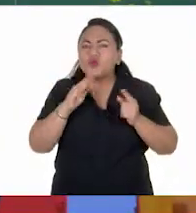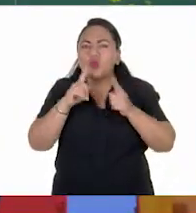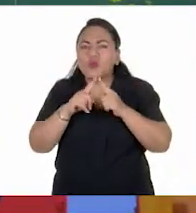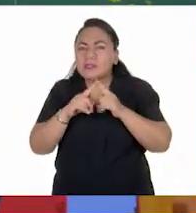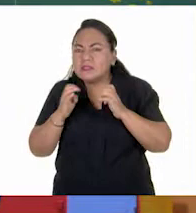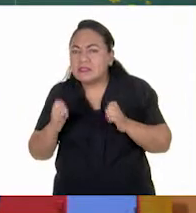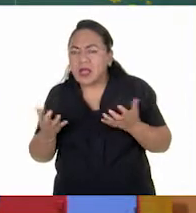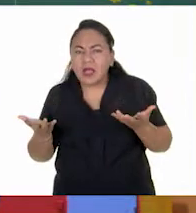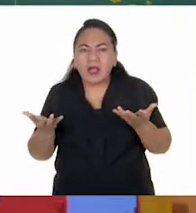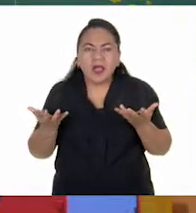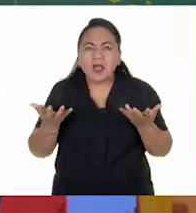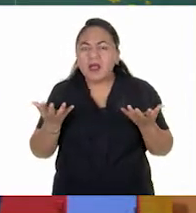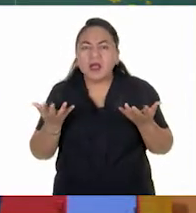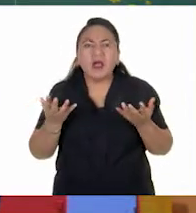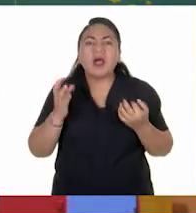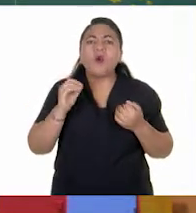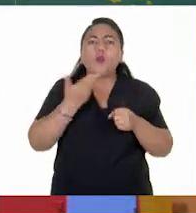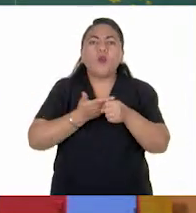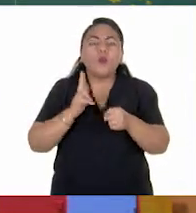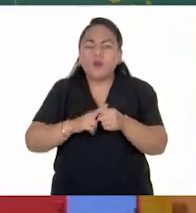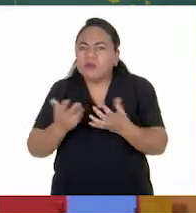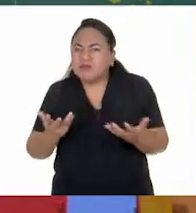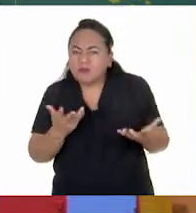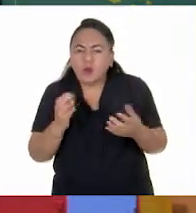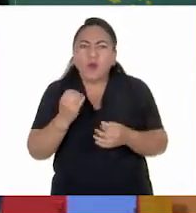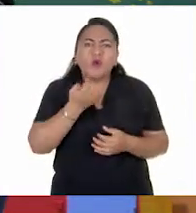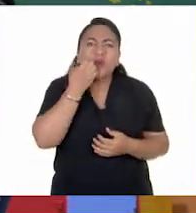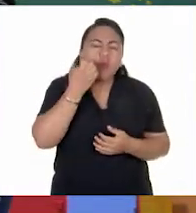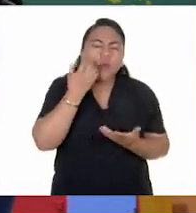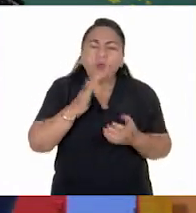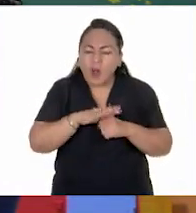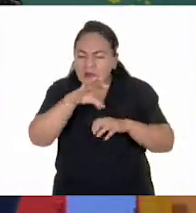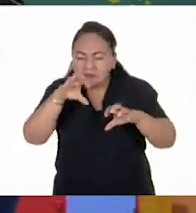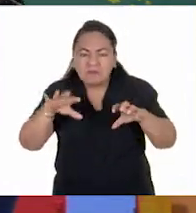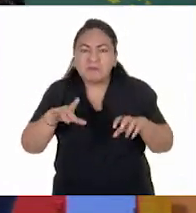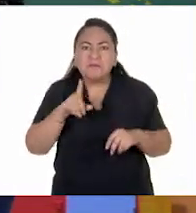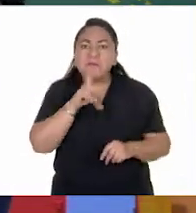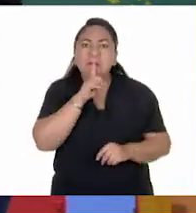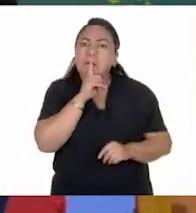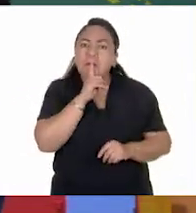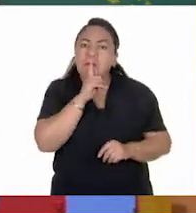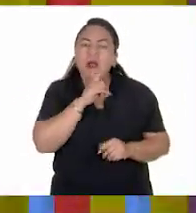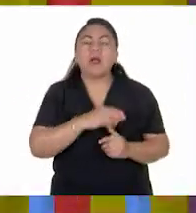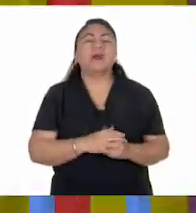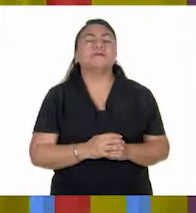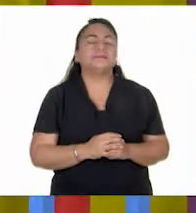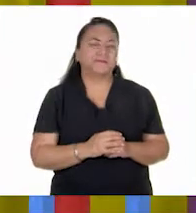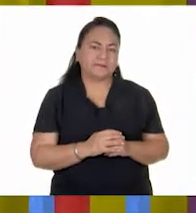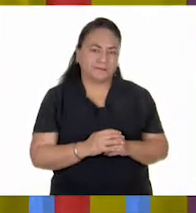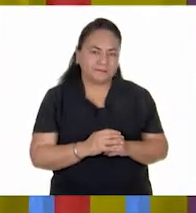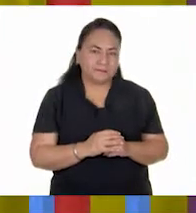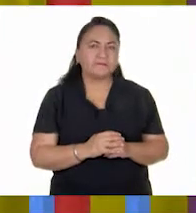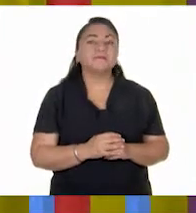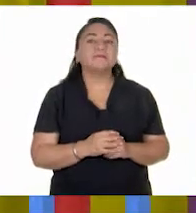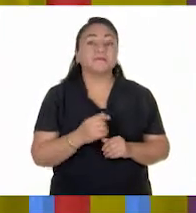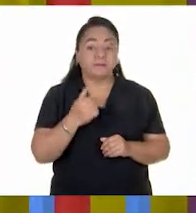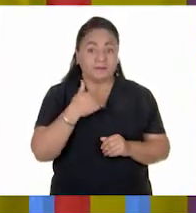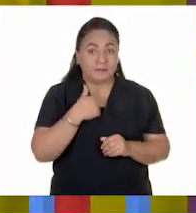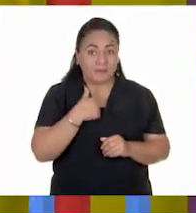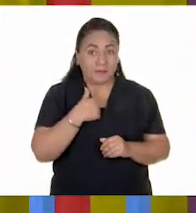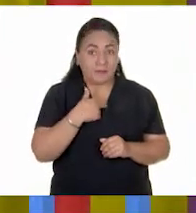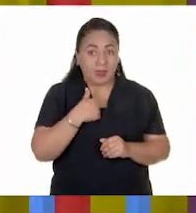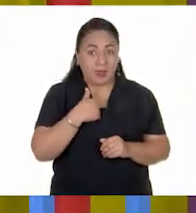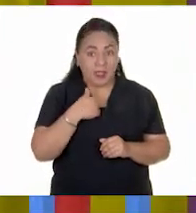dónde está un hospital o dónde está la escuela si lo veo así. Bueno, antes de que